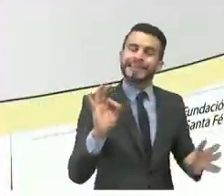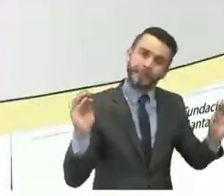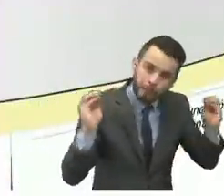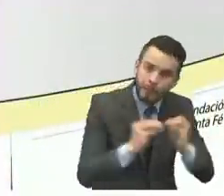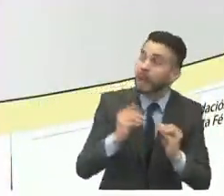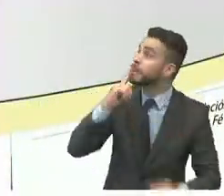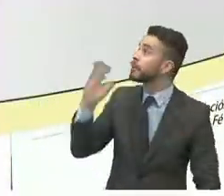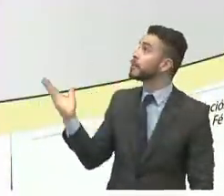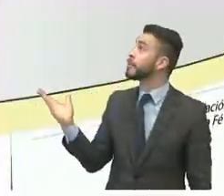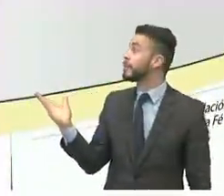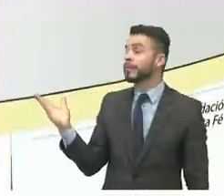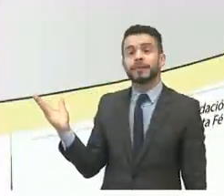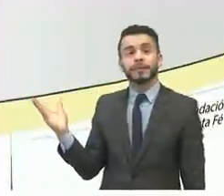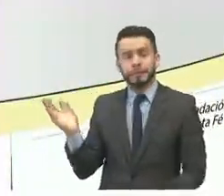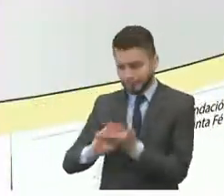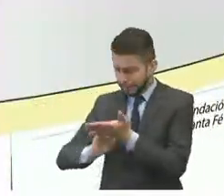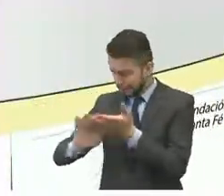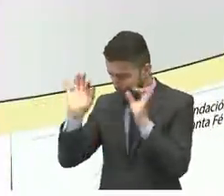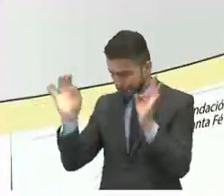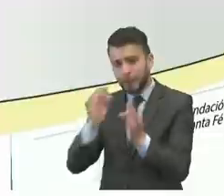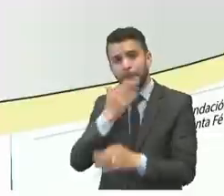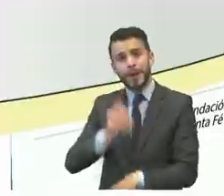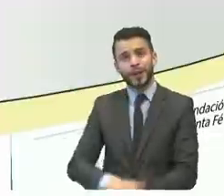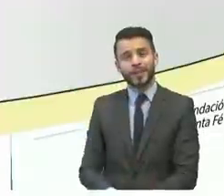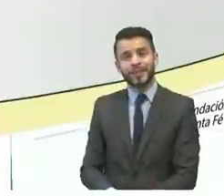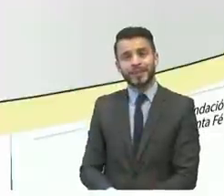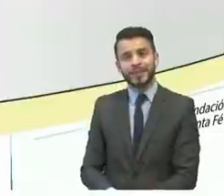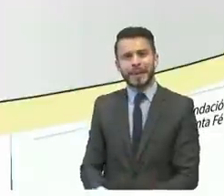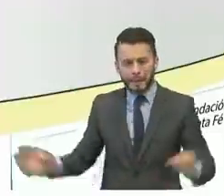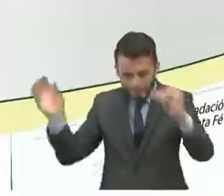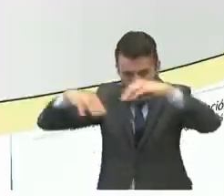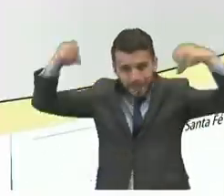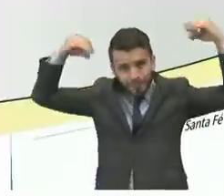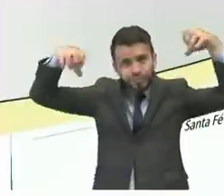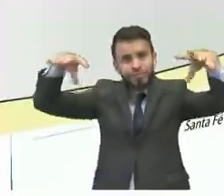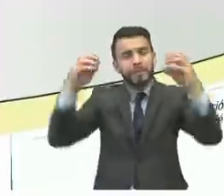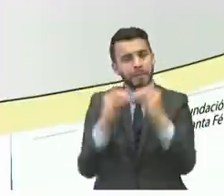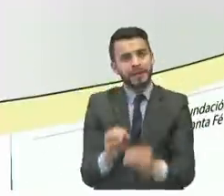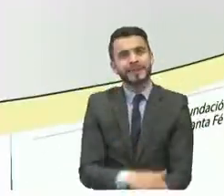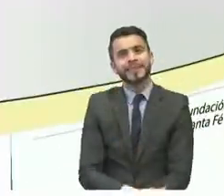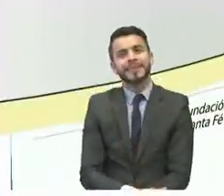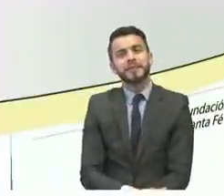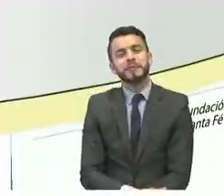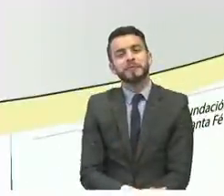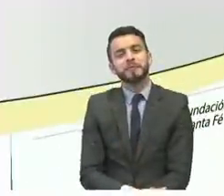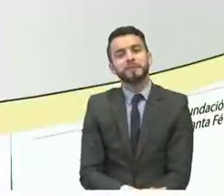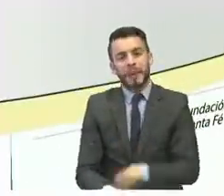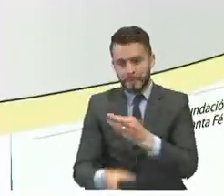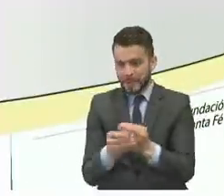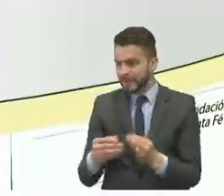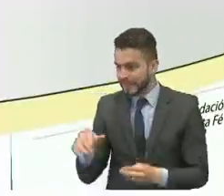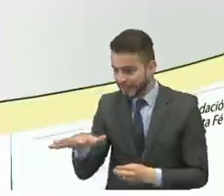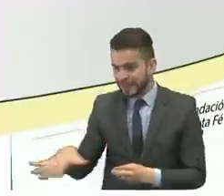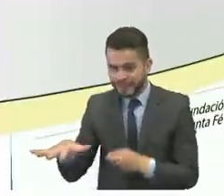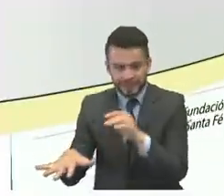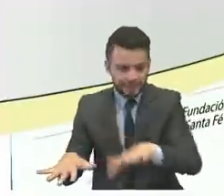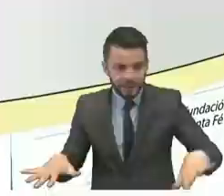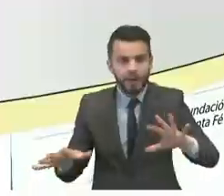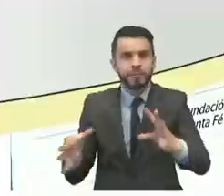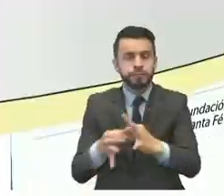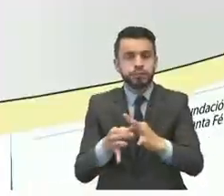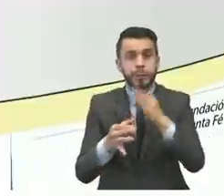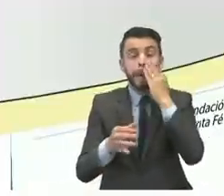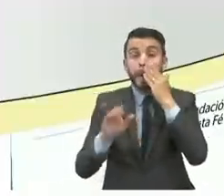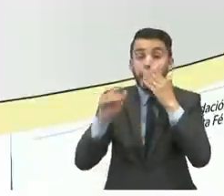Puede ser así. Puede tener mucho más iluminación. Puede integrar estas zonas, ¿no? No como unas vías para